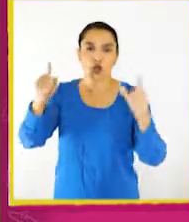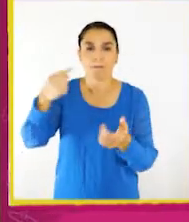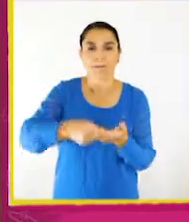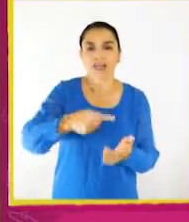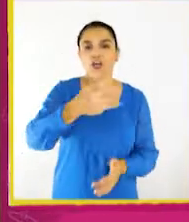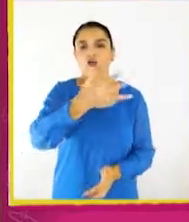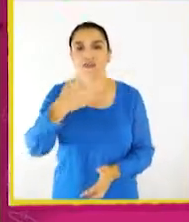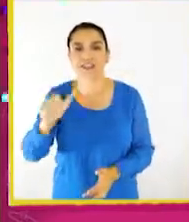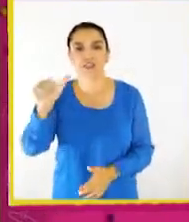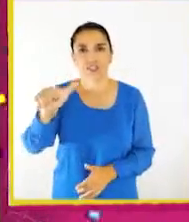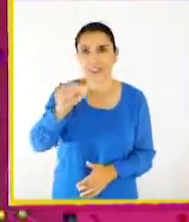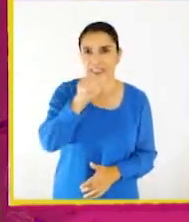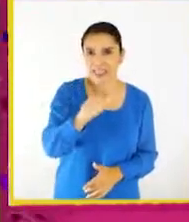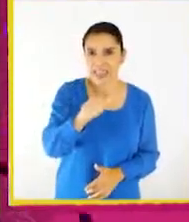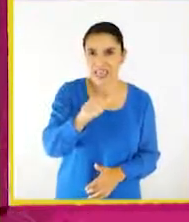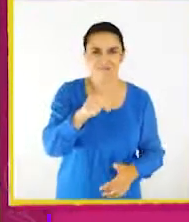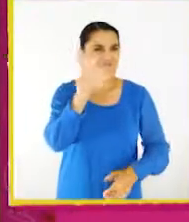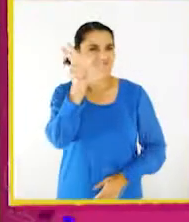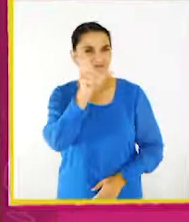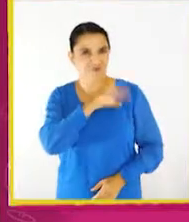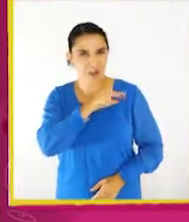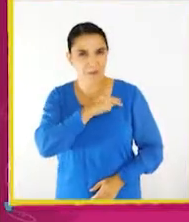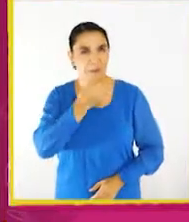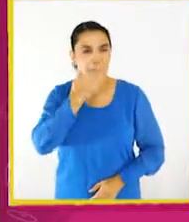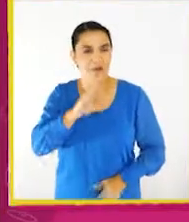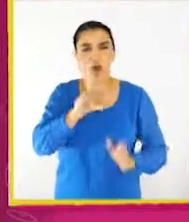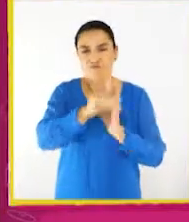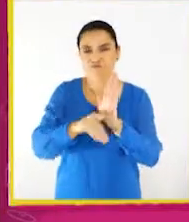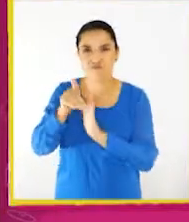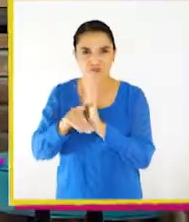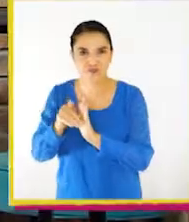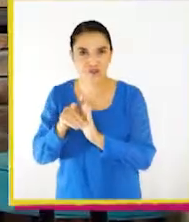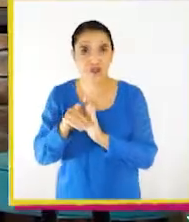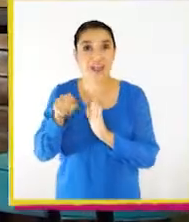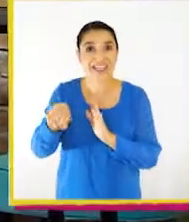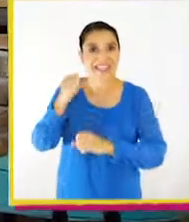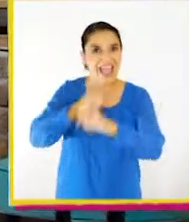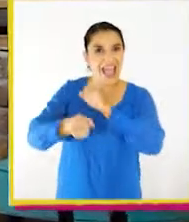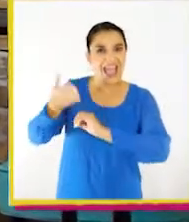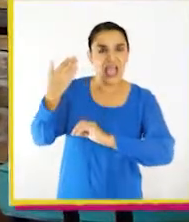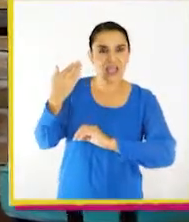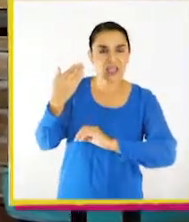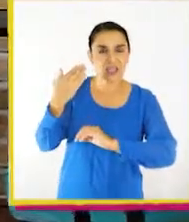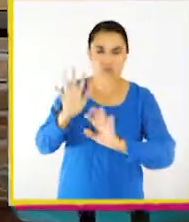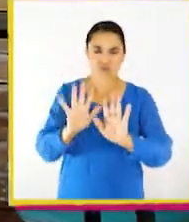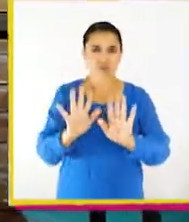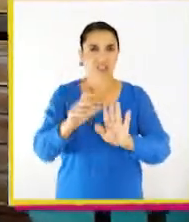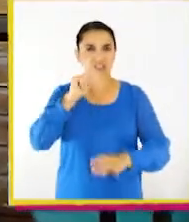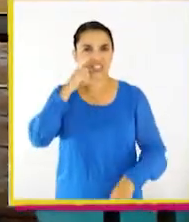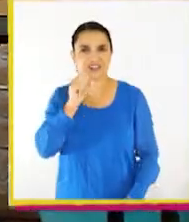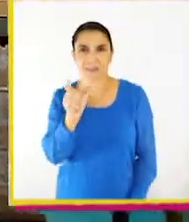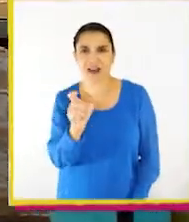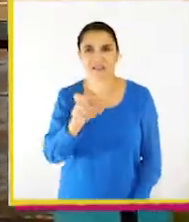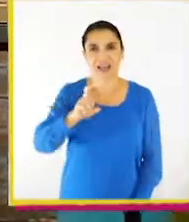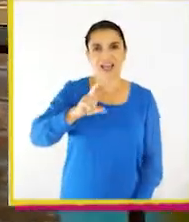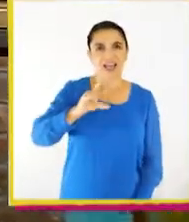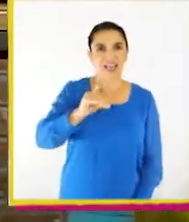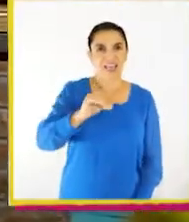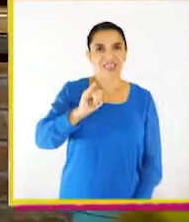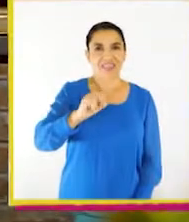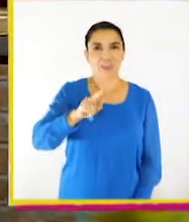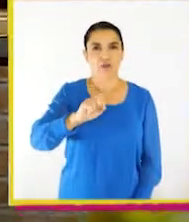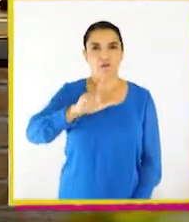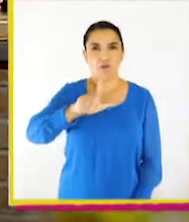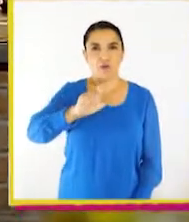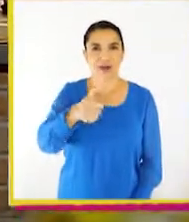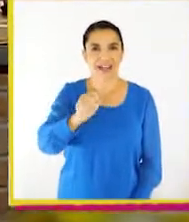1966, ganaron el Oscar al mejor documental del año. ¡Un momento! ¿Qué significa la palabra divulgación?